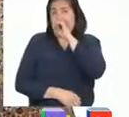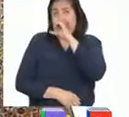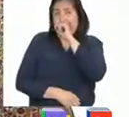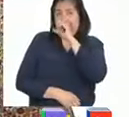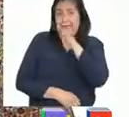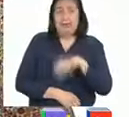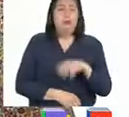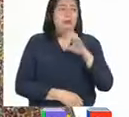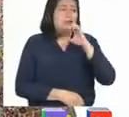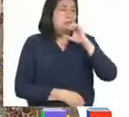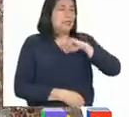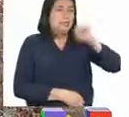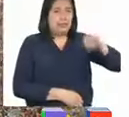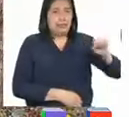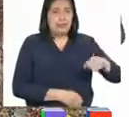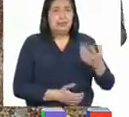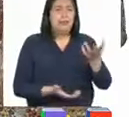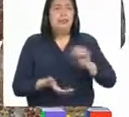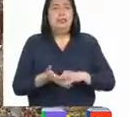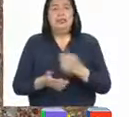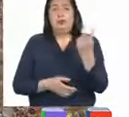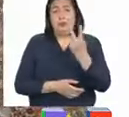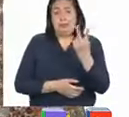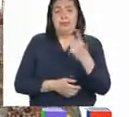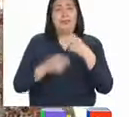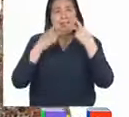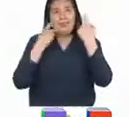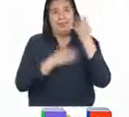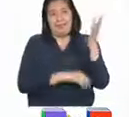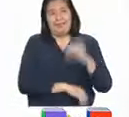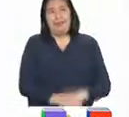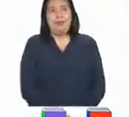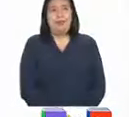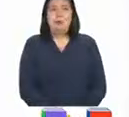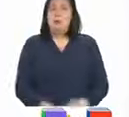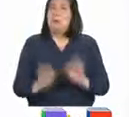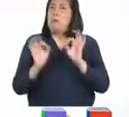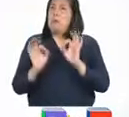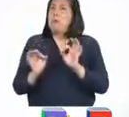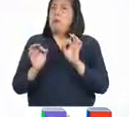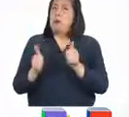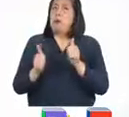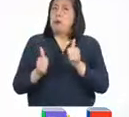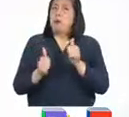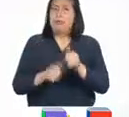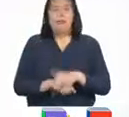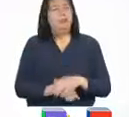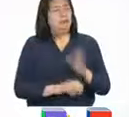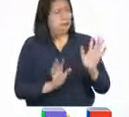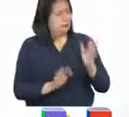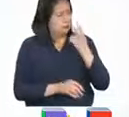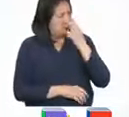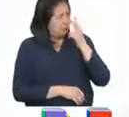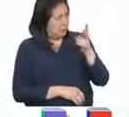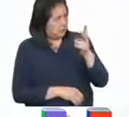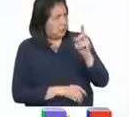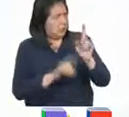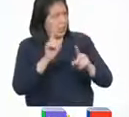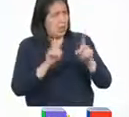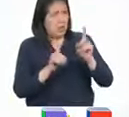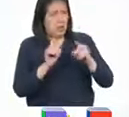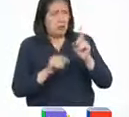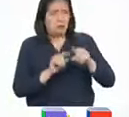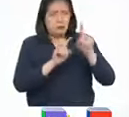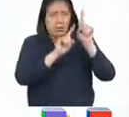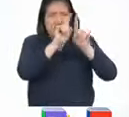anaranjado, los de la sierra. Y los de verde, los de la selva. ¡Excelente! Pero veo que algunos